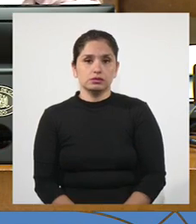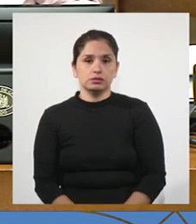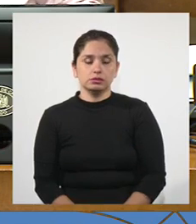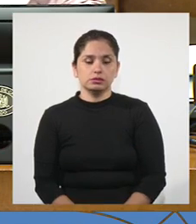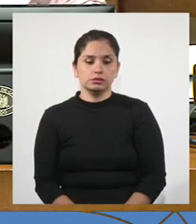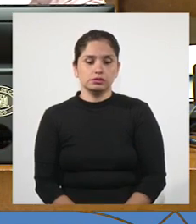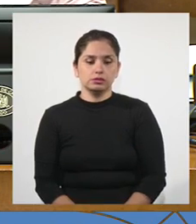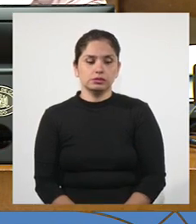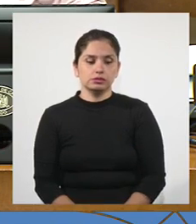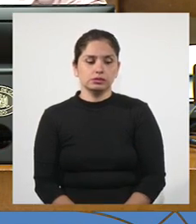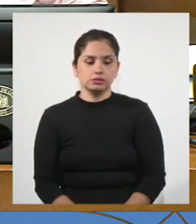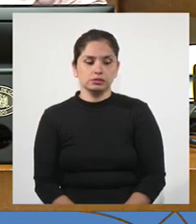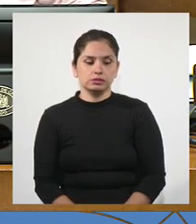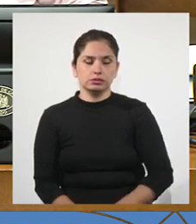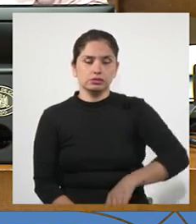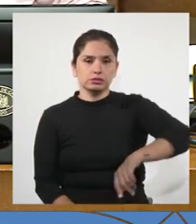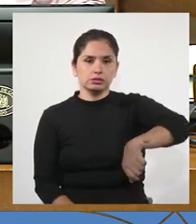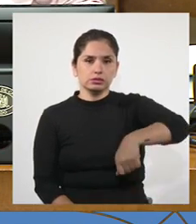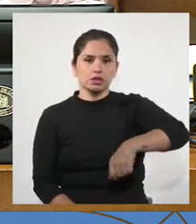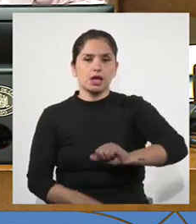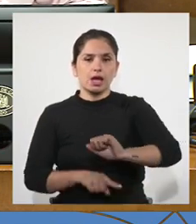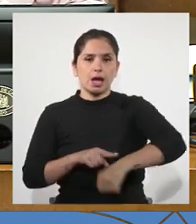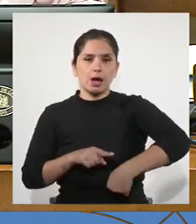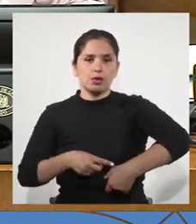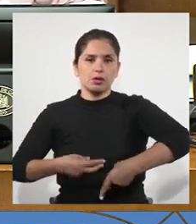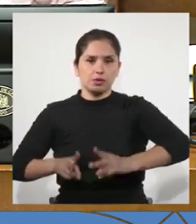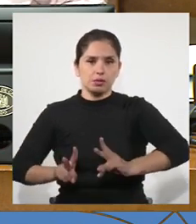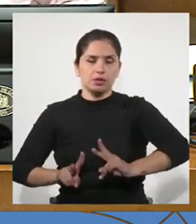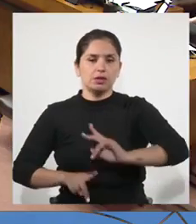Bien. Se aprueba entonces.